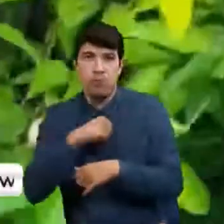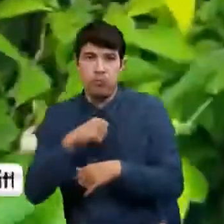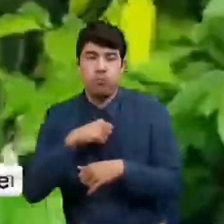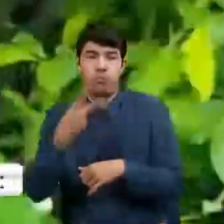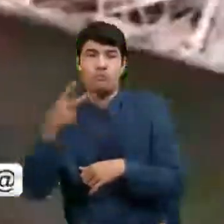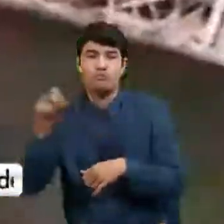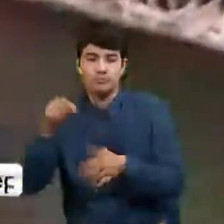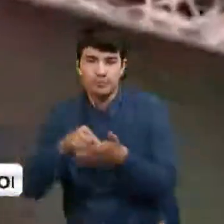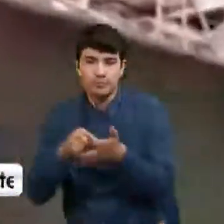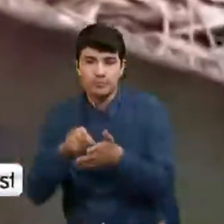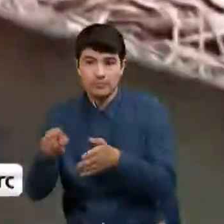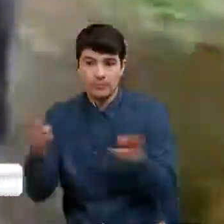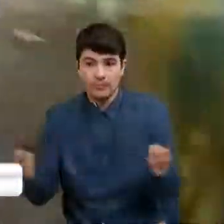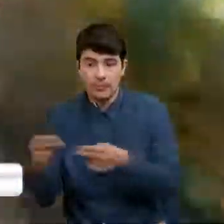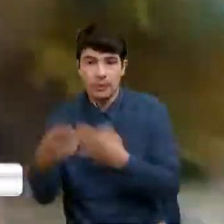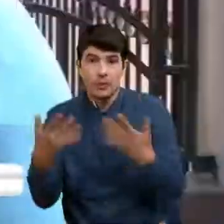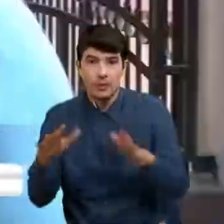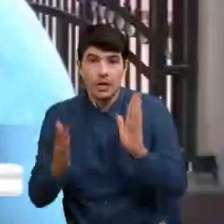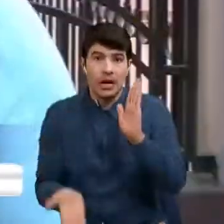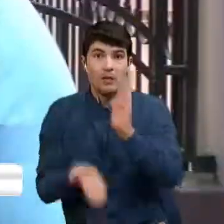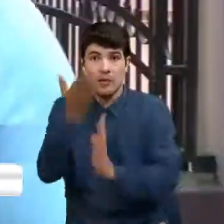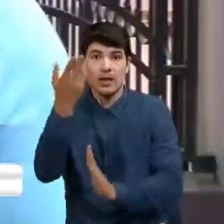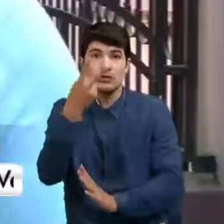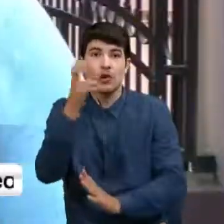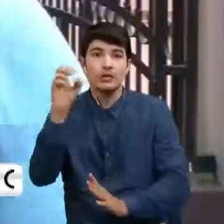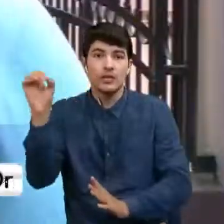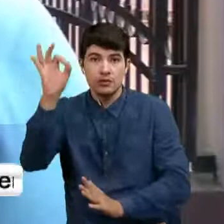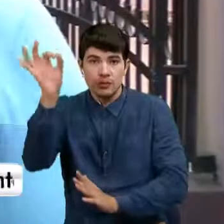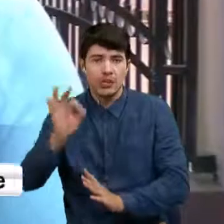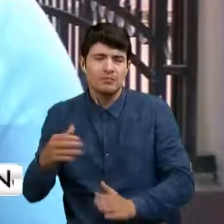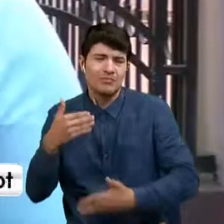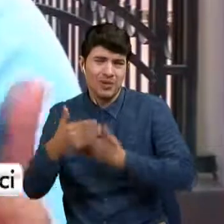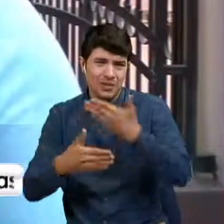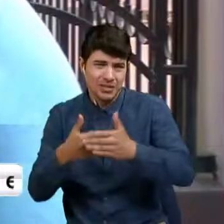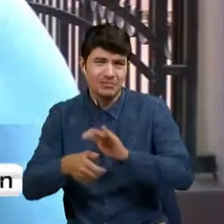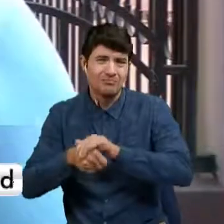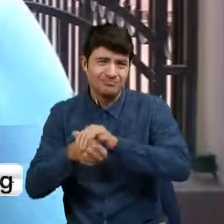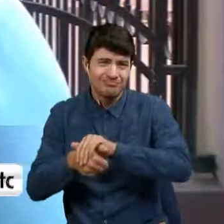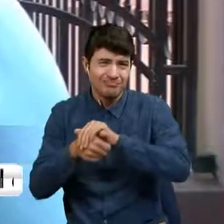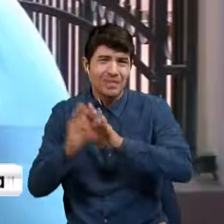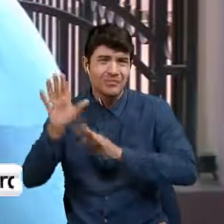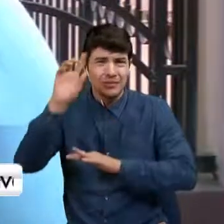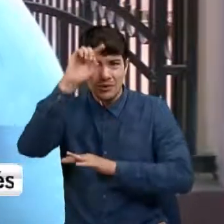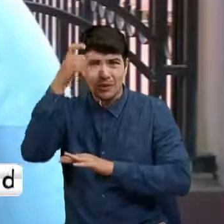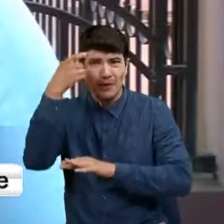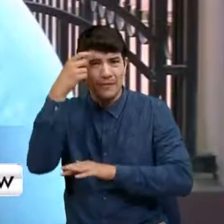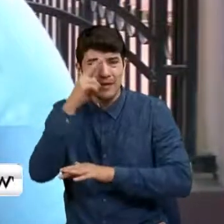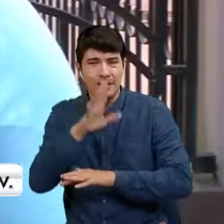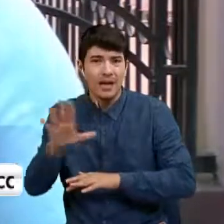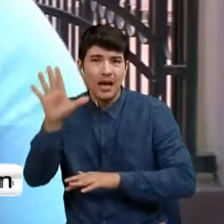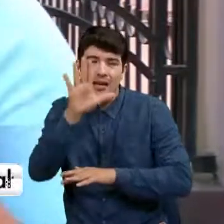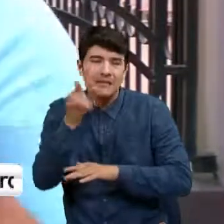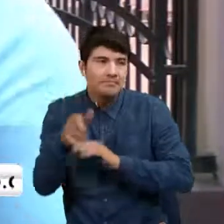sólo en esta parte del país más del 200 por ciento ha sido un proceso lento el gobierno ha venido